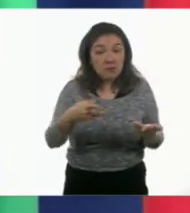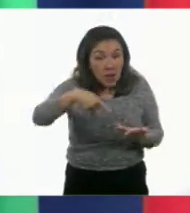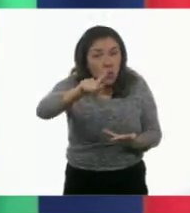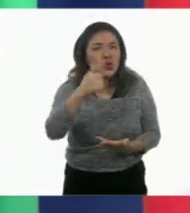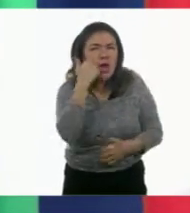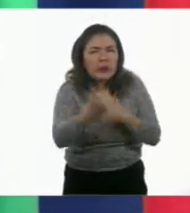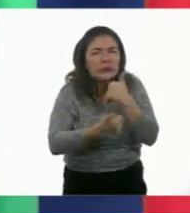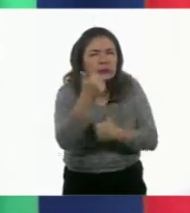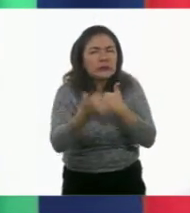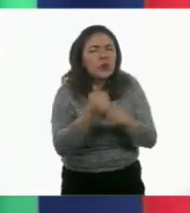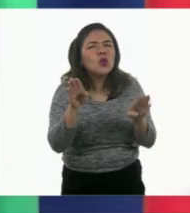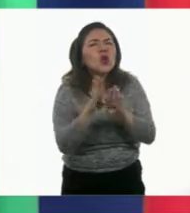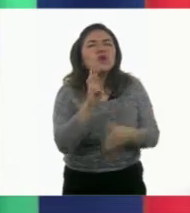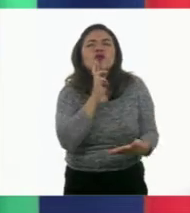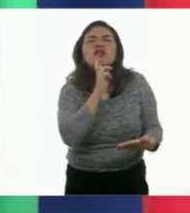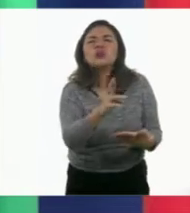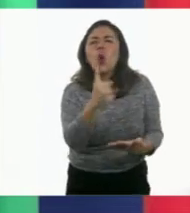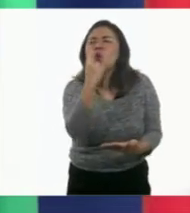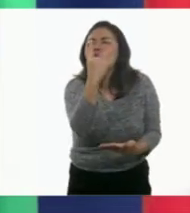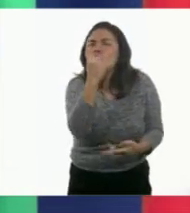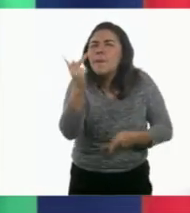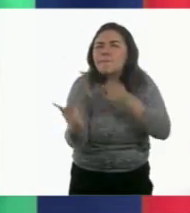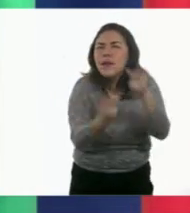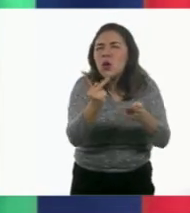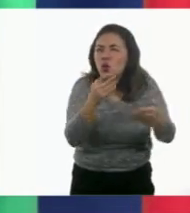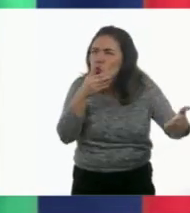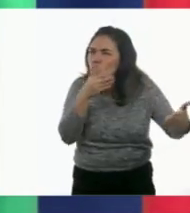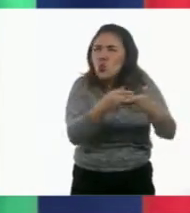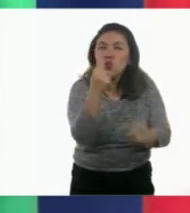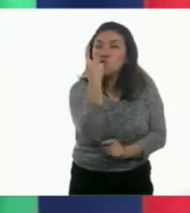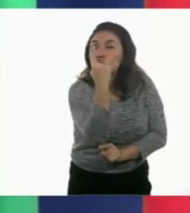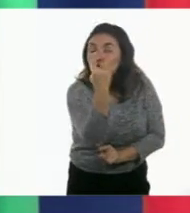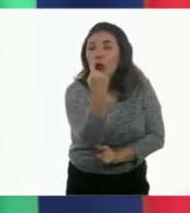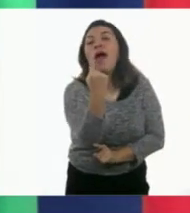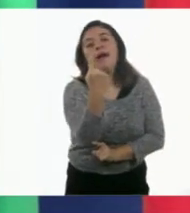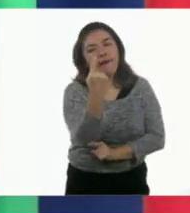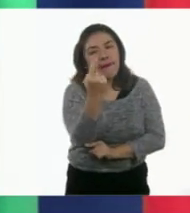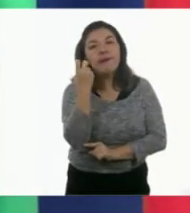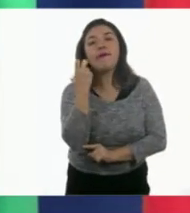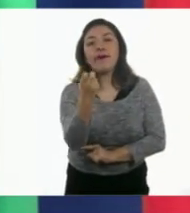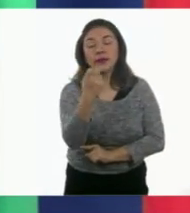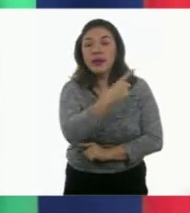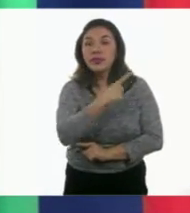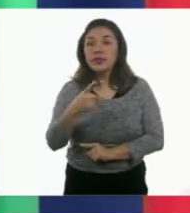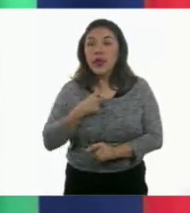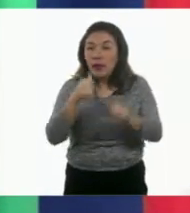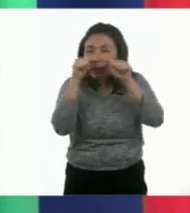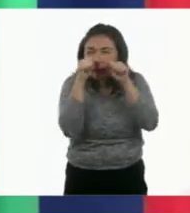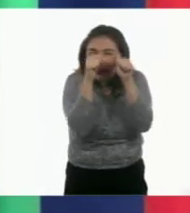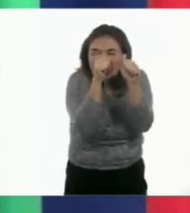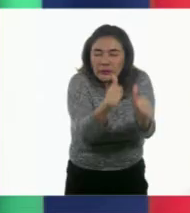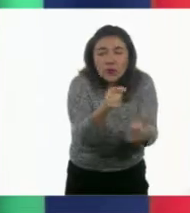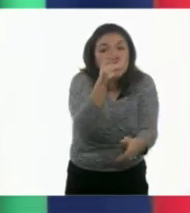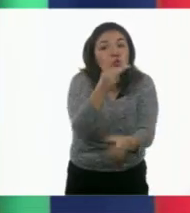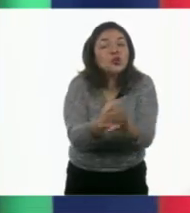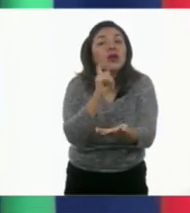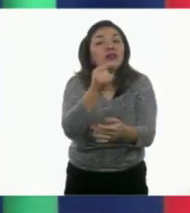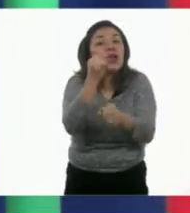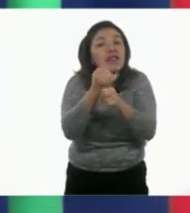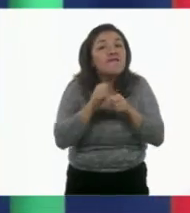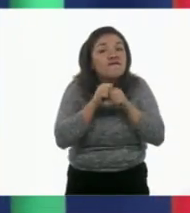buscas es responder una pregunta específica. En ese caso, solo debes enfocarte en la